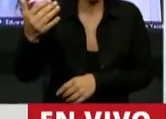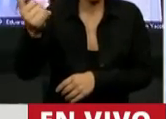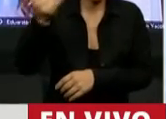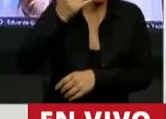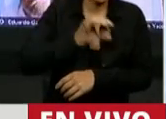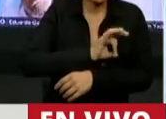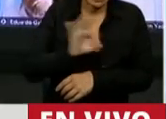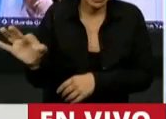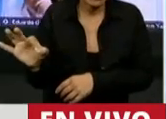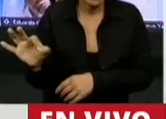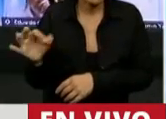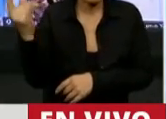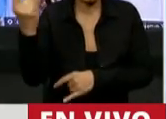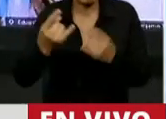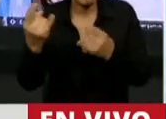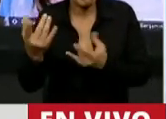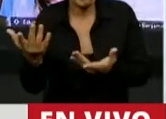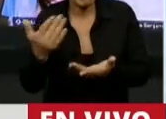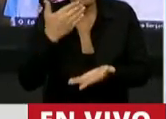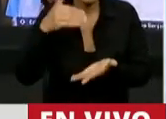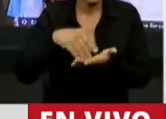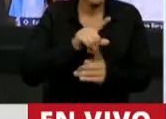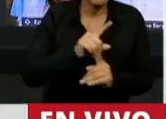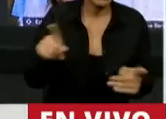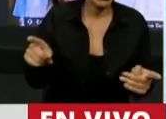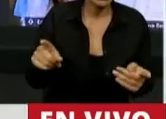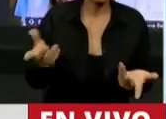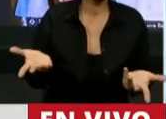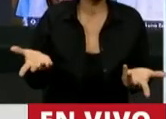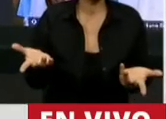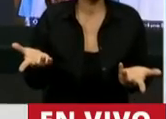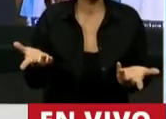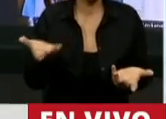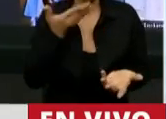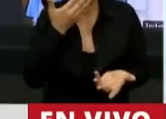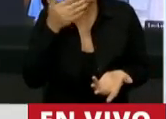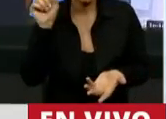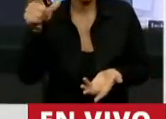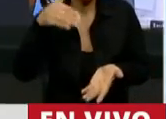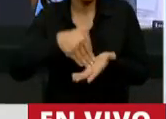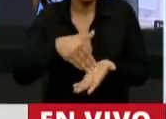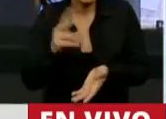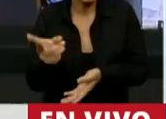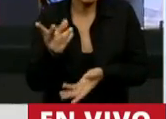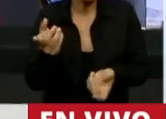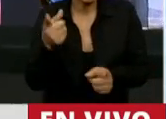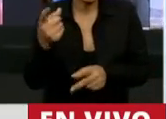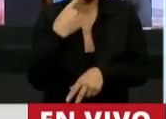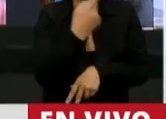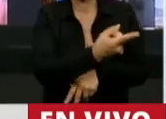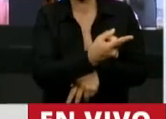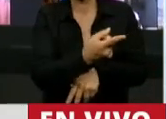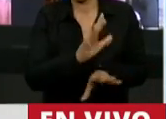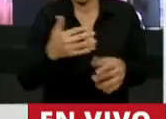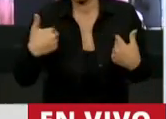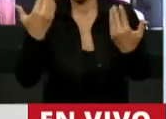ha faltado a la palabra a la mutual del círculo de suboficiales de la Fuerza Aérea, diciéndoles que